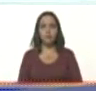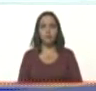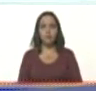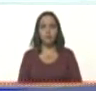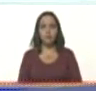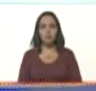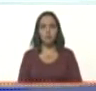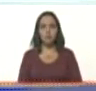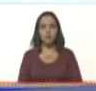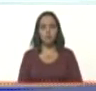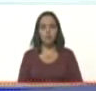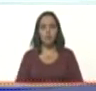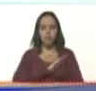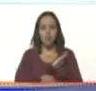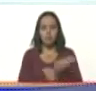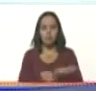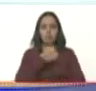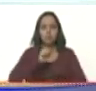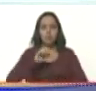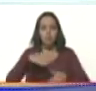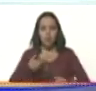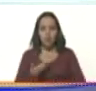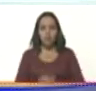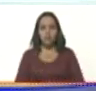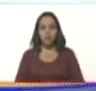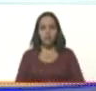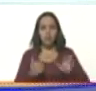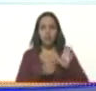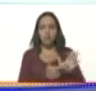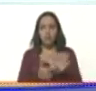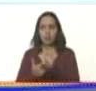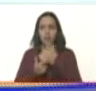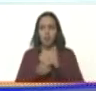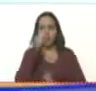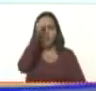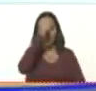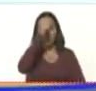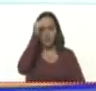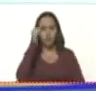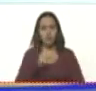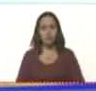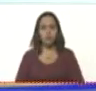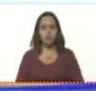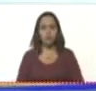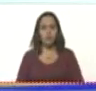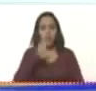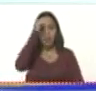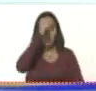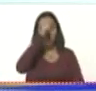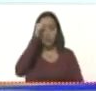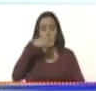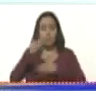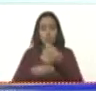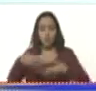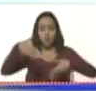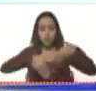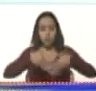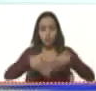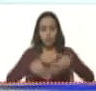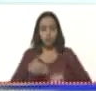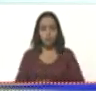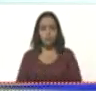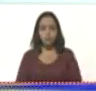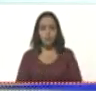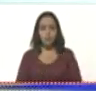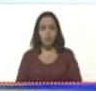el Poder Popular sí puede. Y lo demostró el domingo. El domingo hubo un referéndum regional